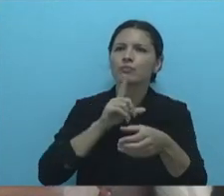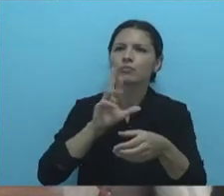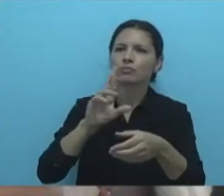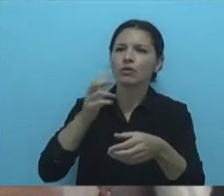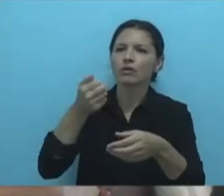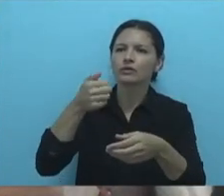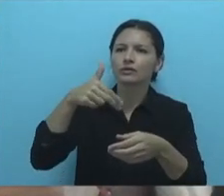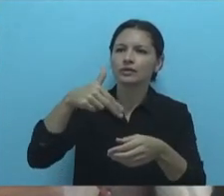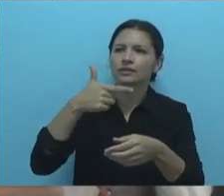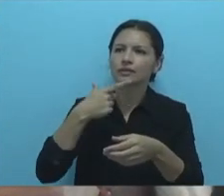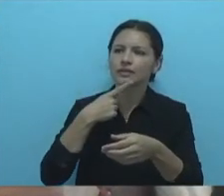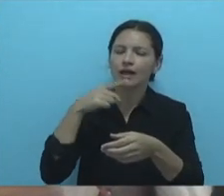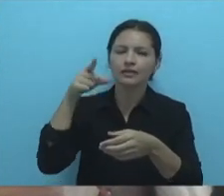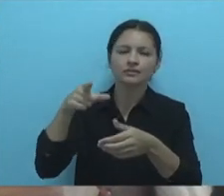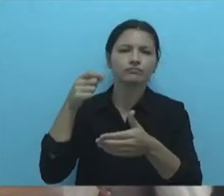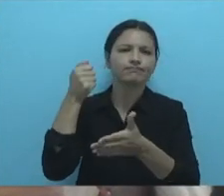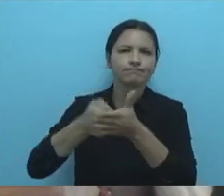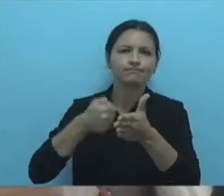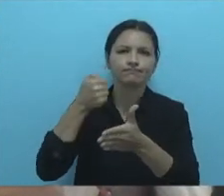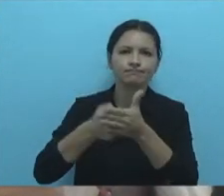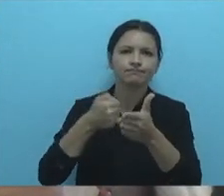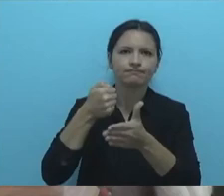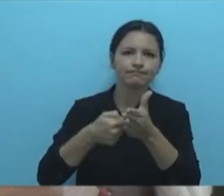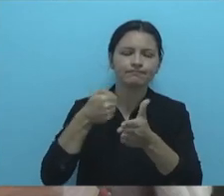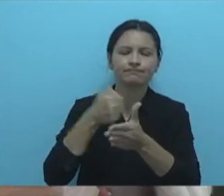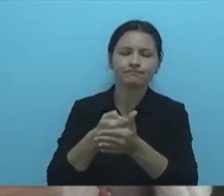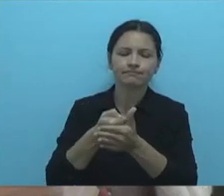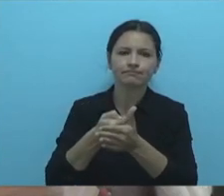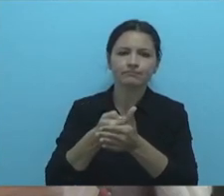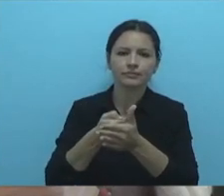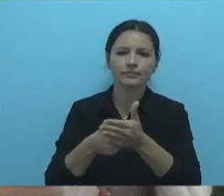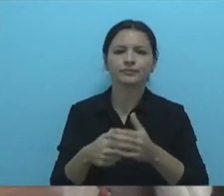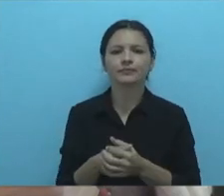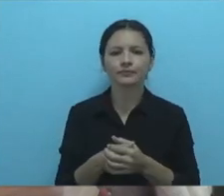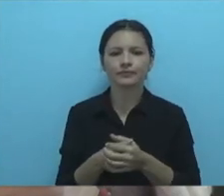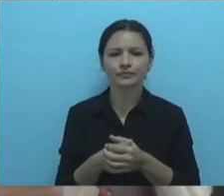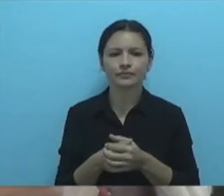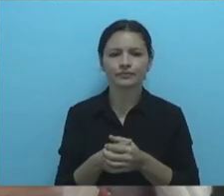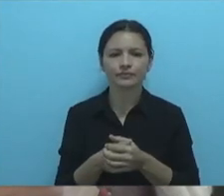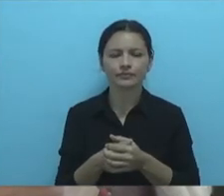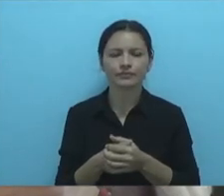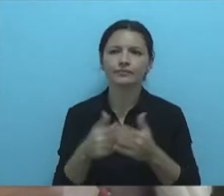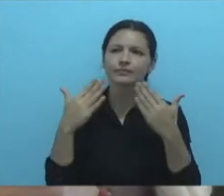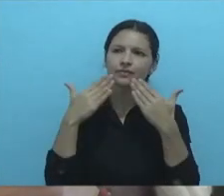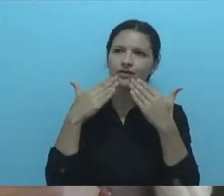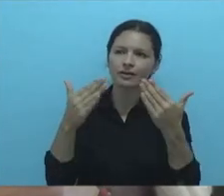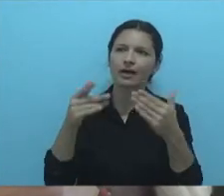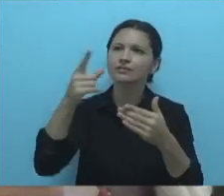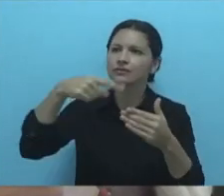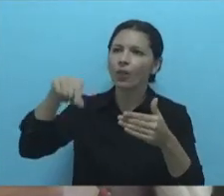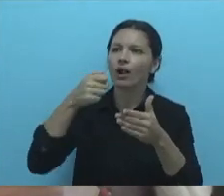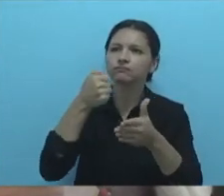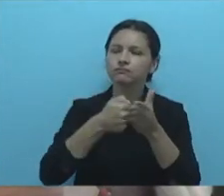de su trayectoria han logrado la ampliación de derechos Gracias por estar